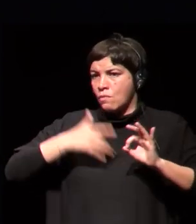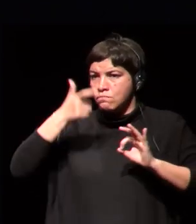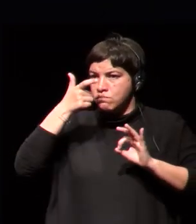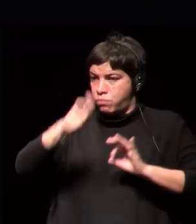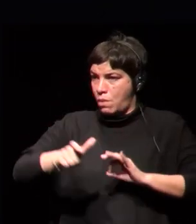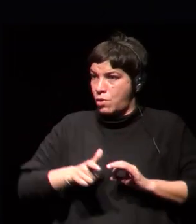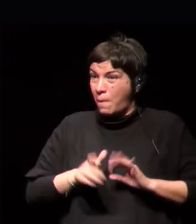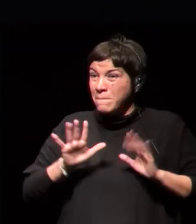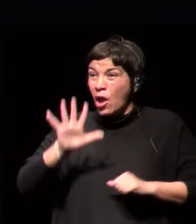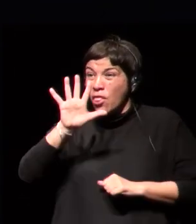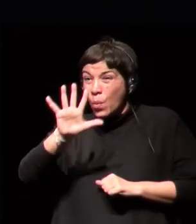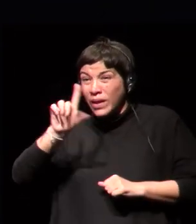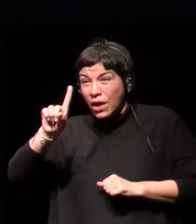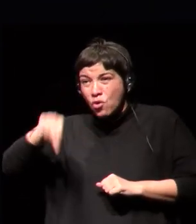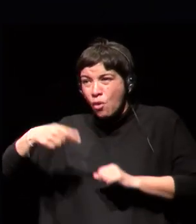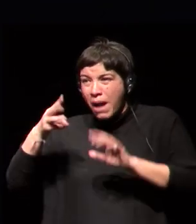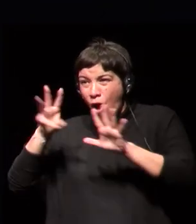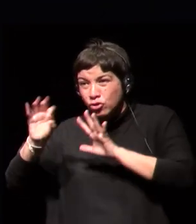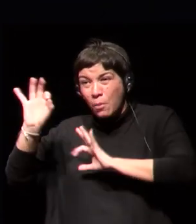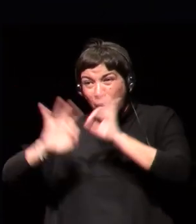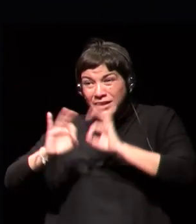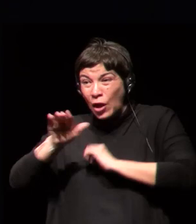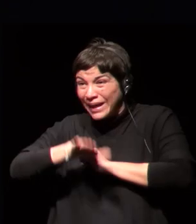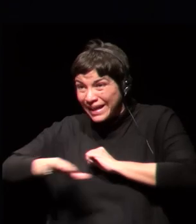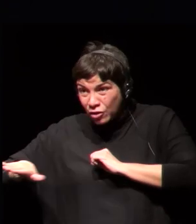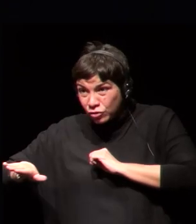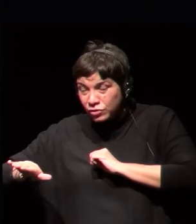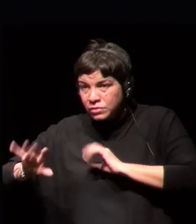51,8% de los niños que acaban encarcelados son niños